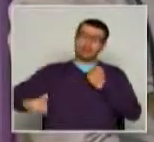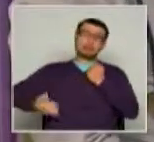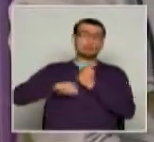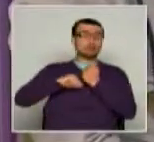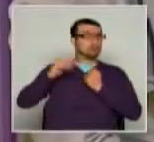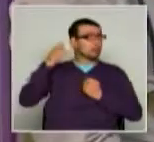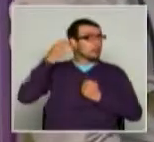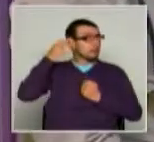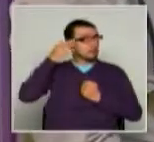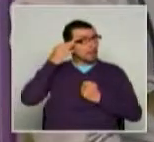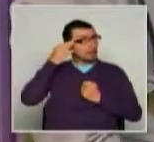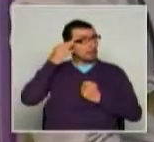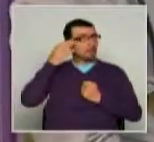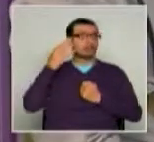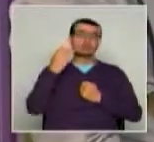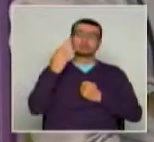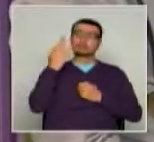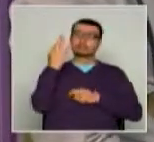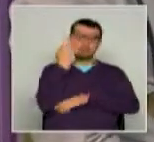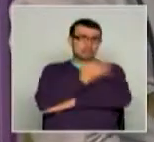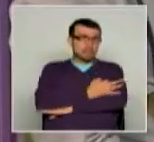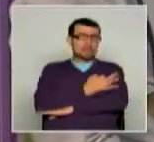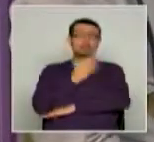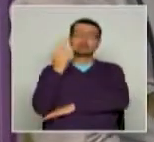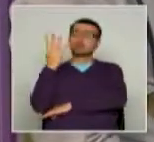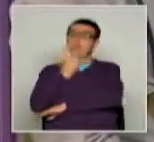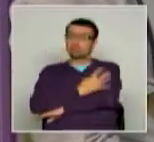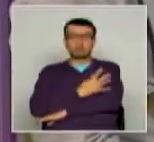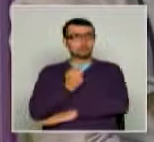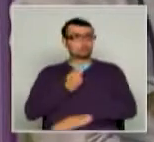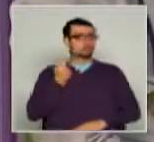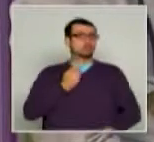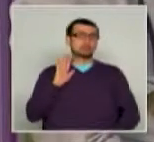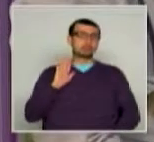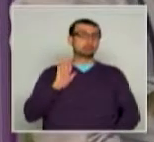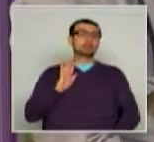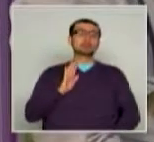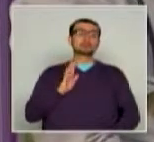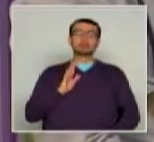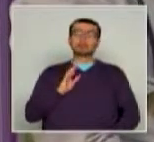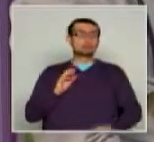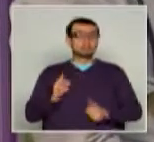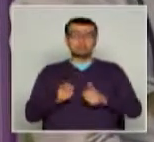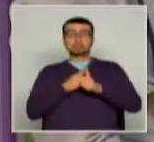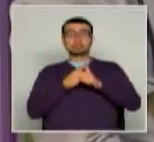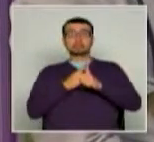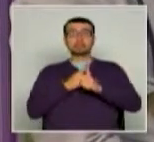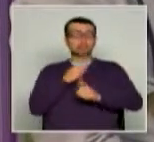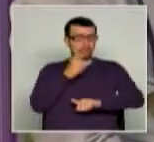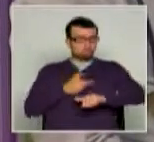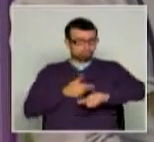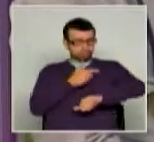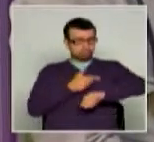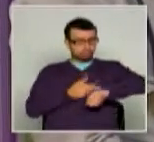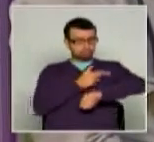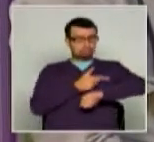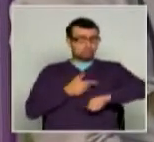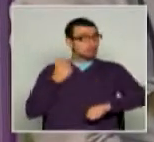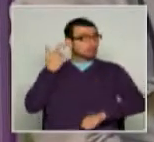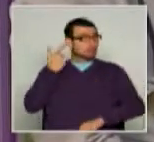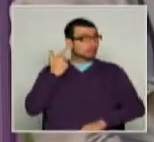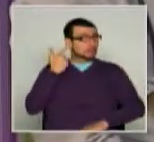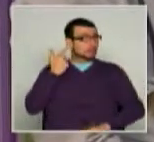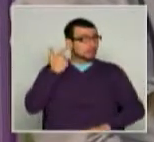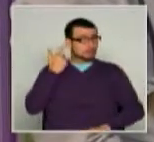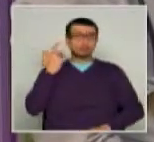lo dejamos más de 3 o 4 días, porque nosotros hacemos primero una emisión de láser que está haciendo una conducción muy fuerte y